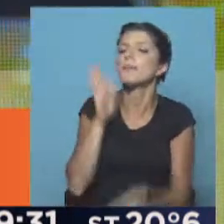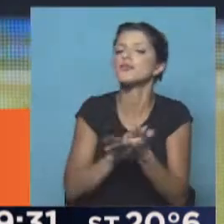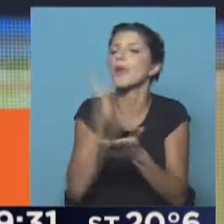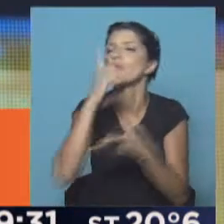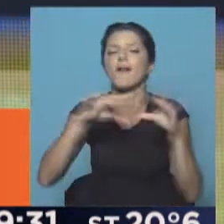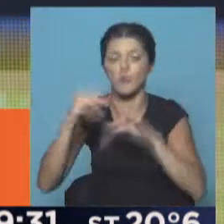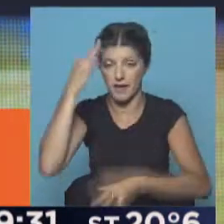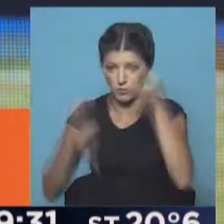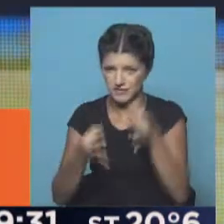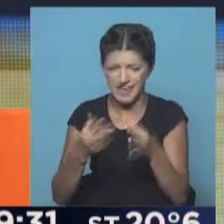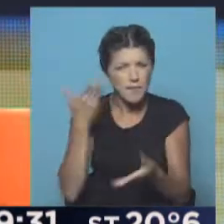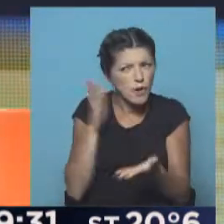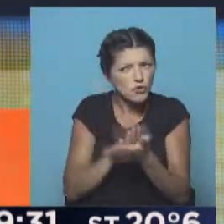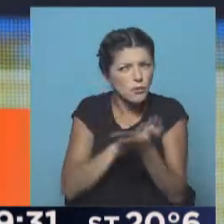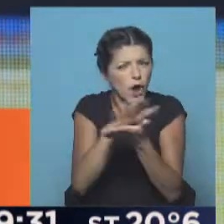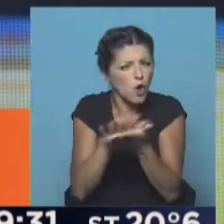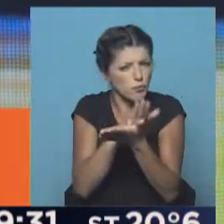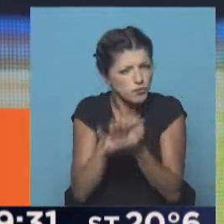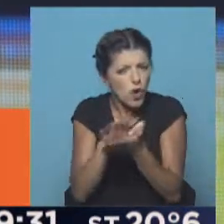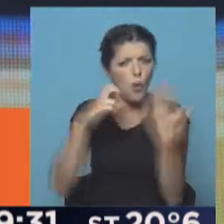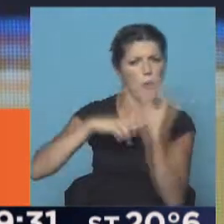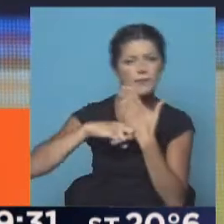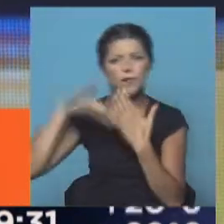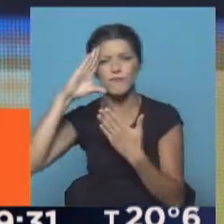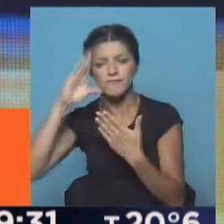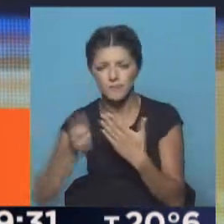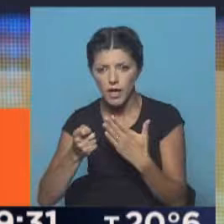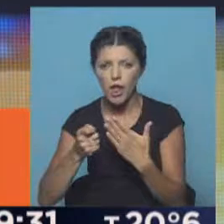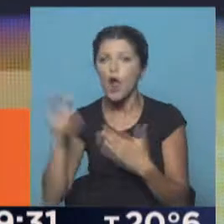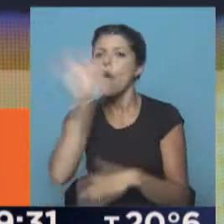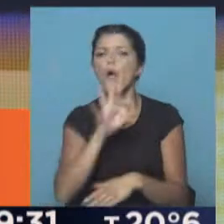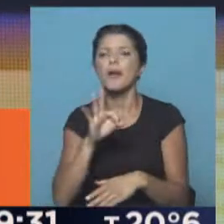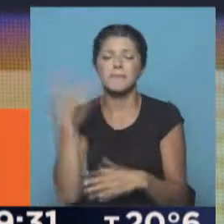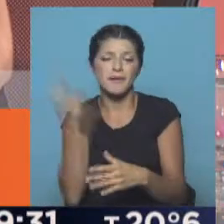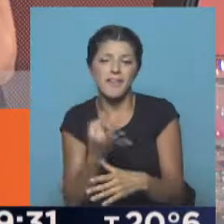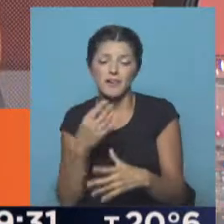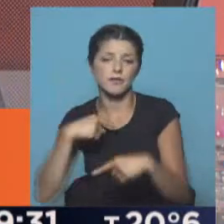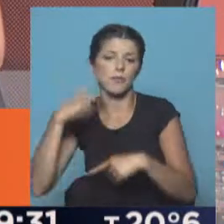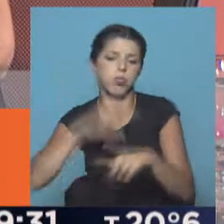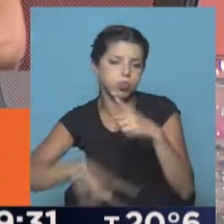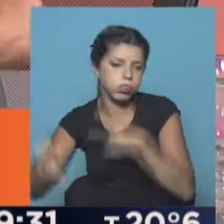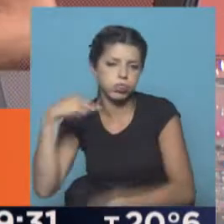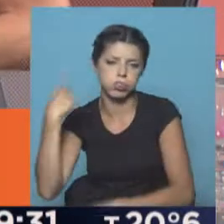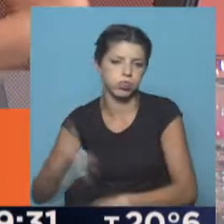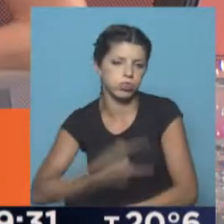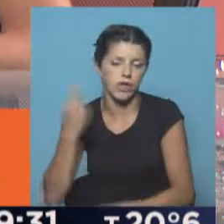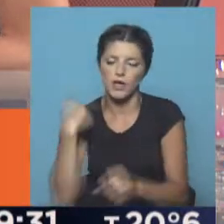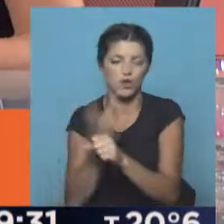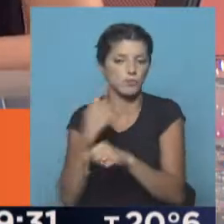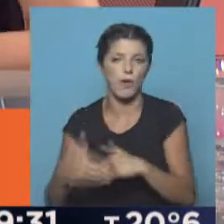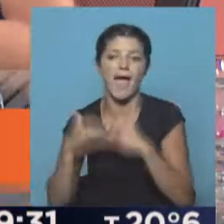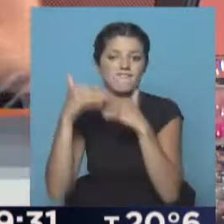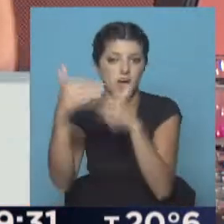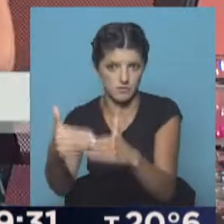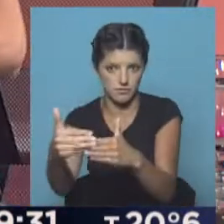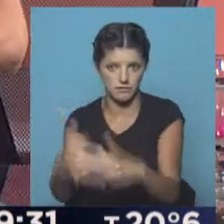de presunta corrupción por parte de jueces, de fiscales, o de una burocracia tan enorme en la justicia que no permite avanzar? nosotros lo que hablamos en todo caso es